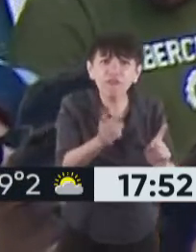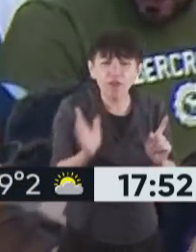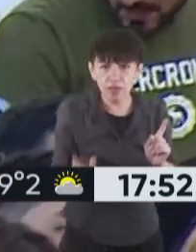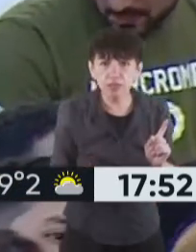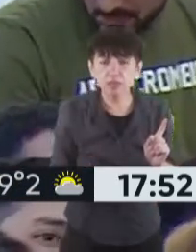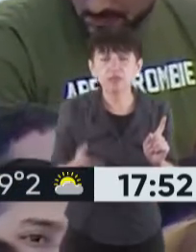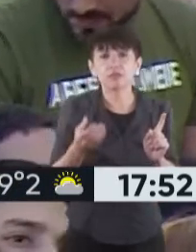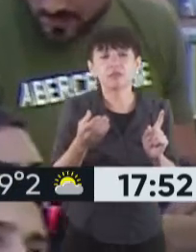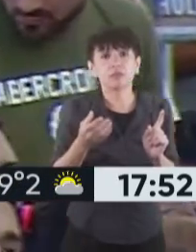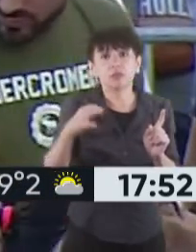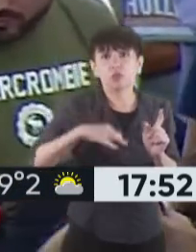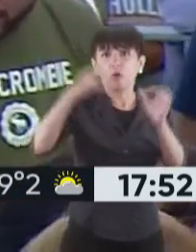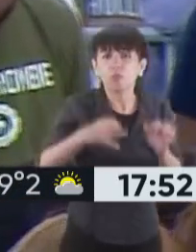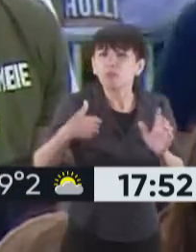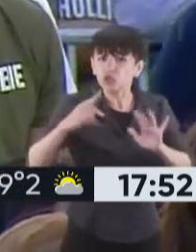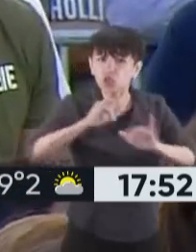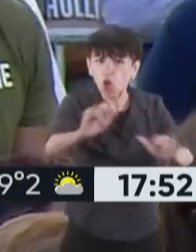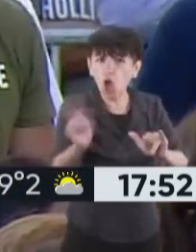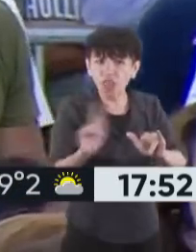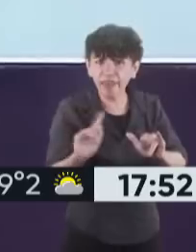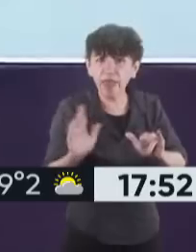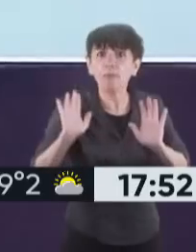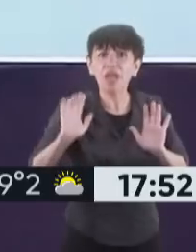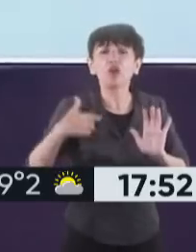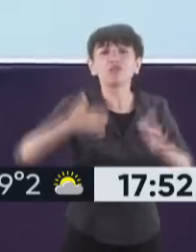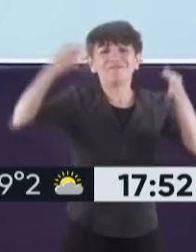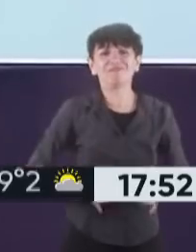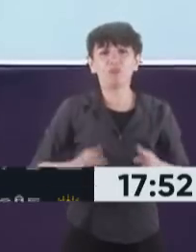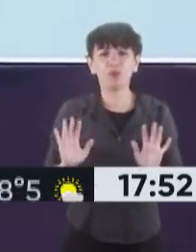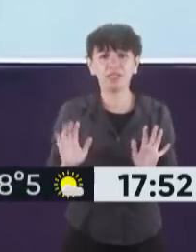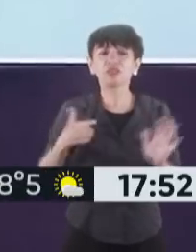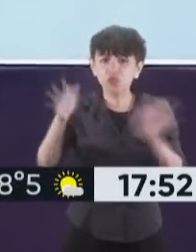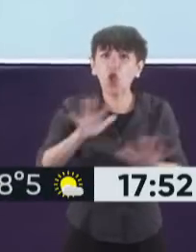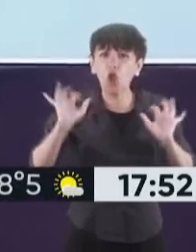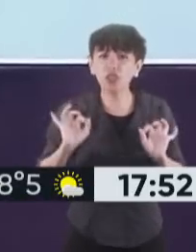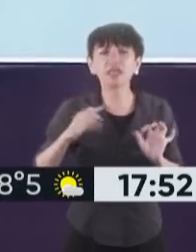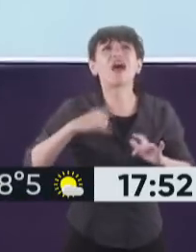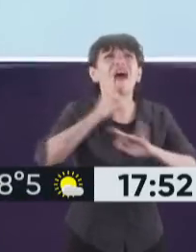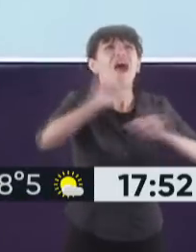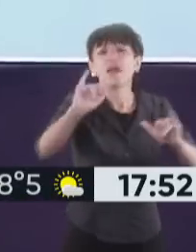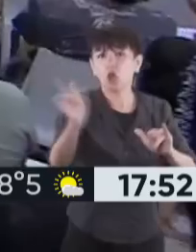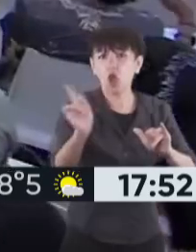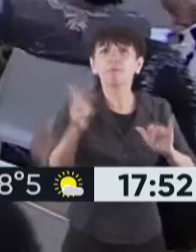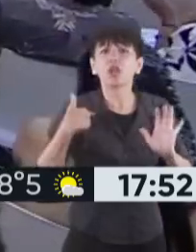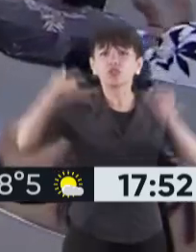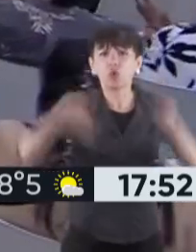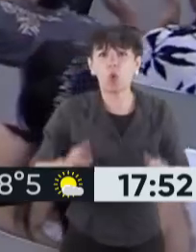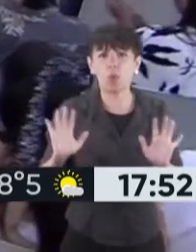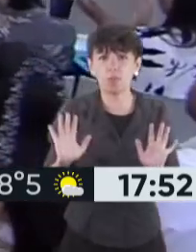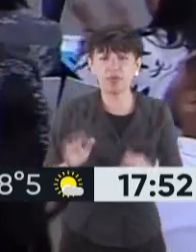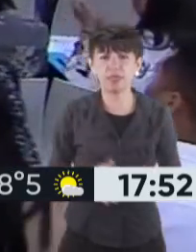Estado. Yo no lo dije, pero lo hice. No lo dije, pero lo hice.